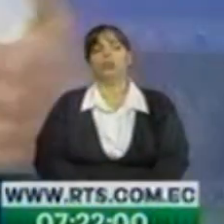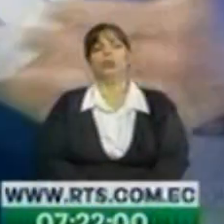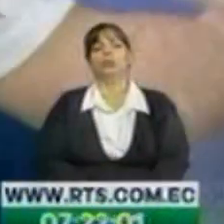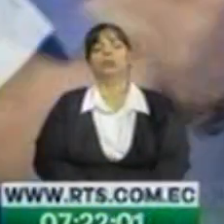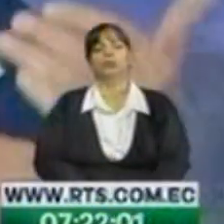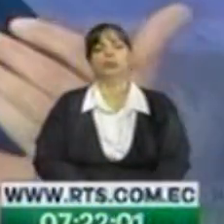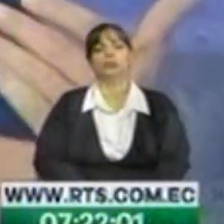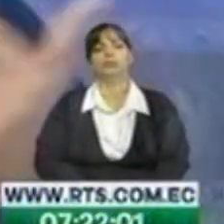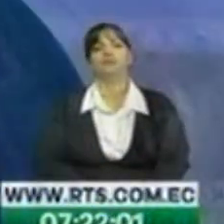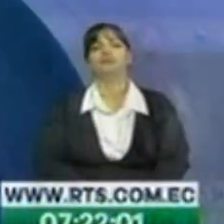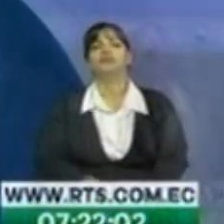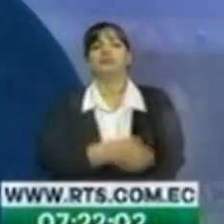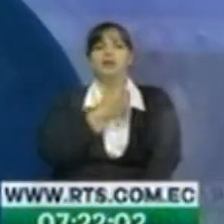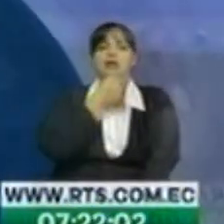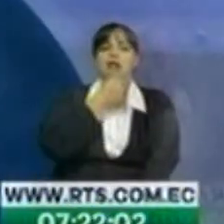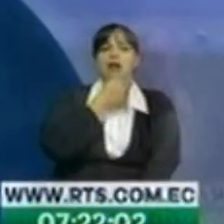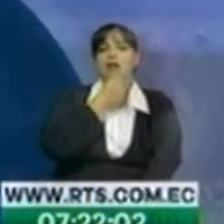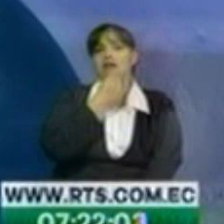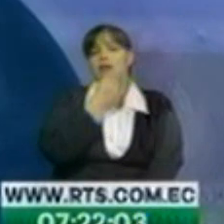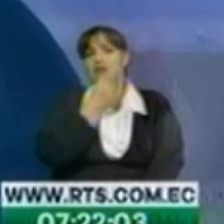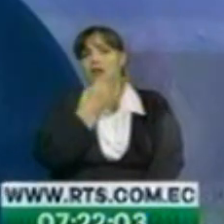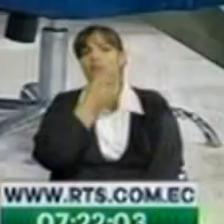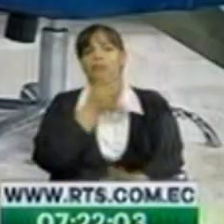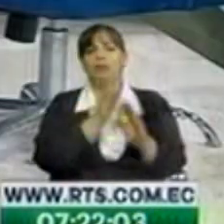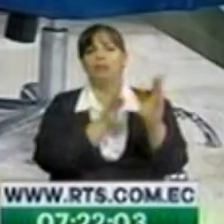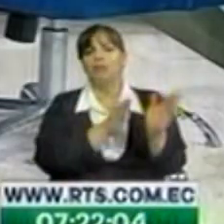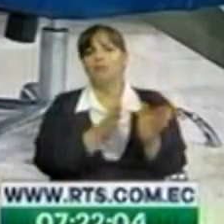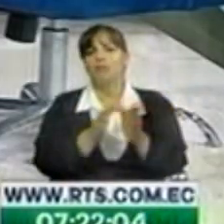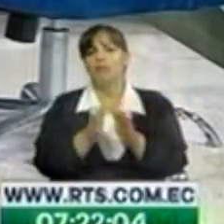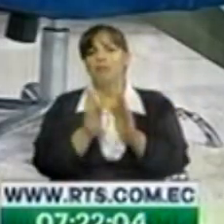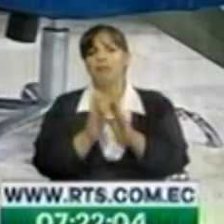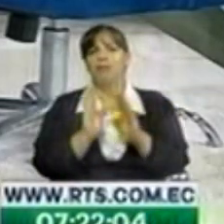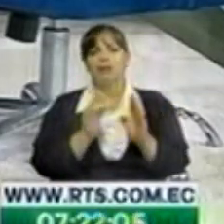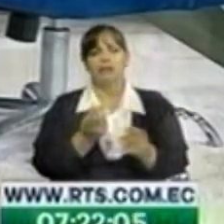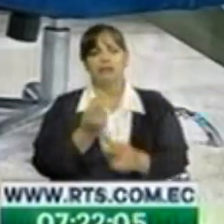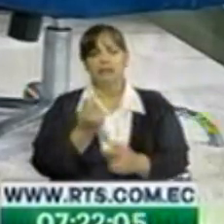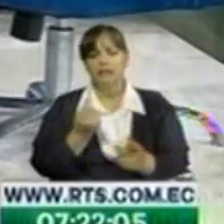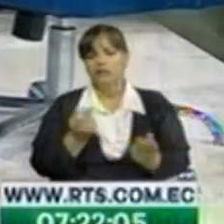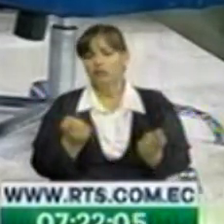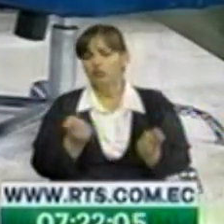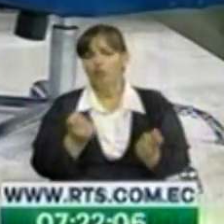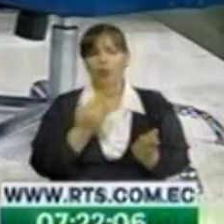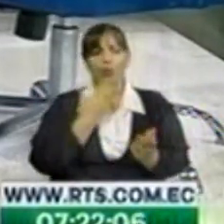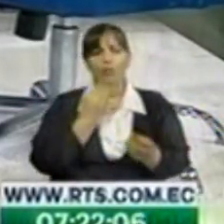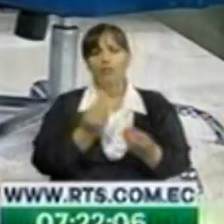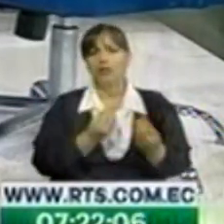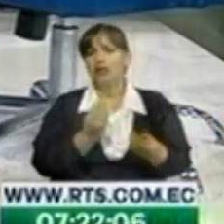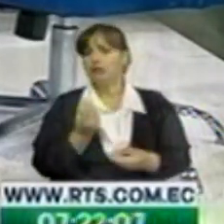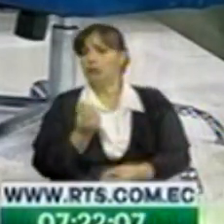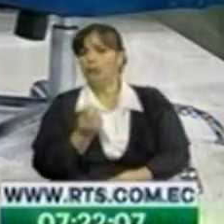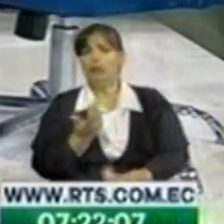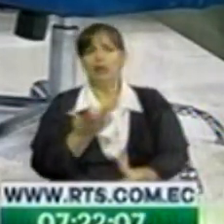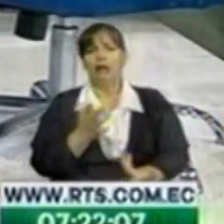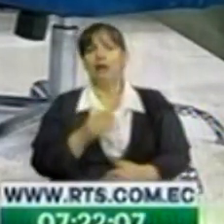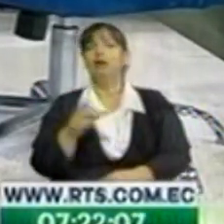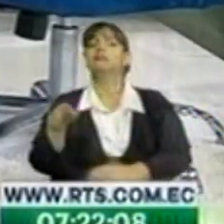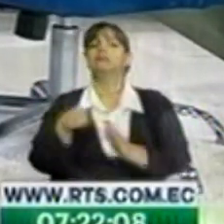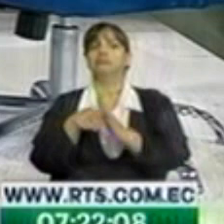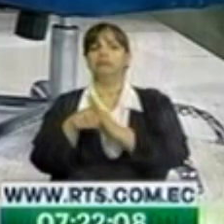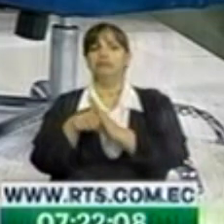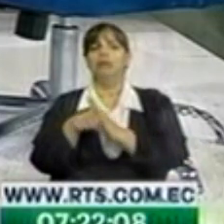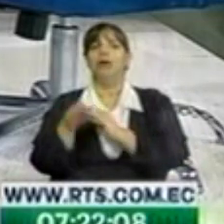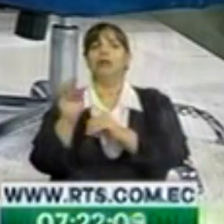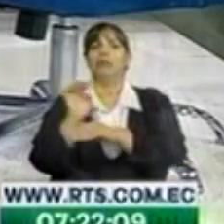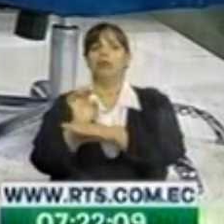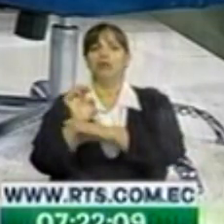normales de otros sectores productivos son inalcanzables. Ministro, esto me lleva a preguntarle, más allá de, permítame felicitarlo, porque estas me parecen